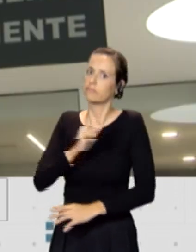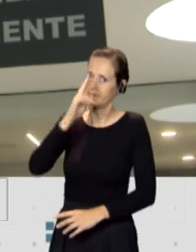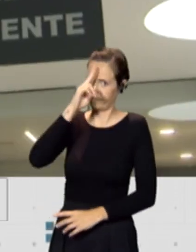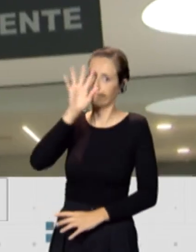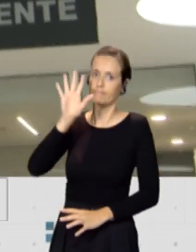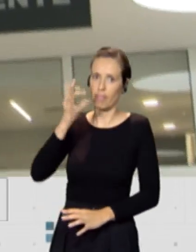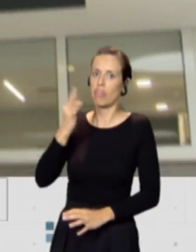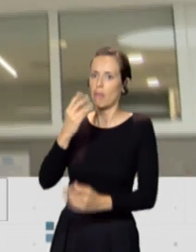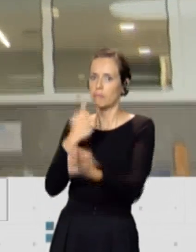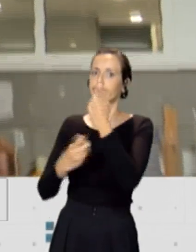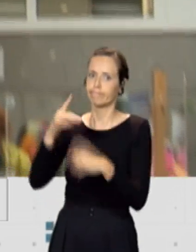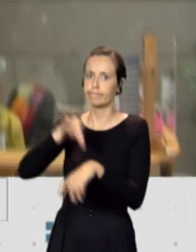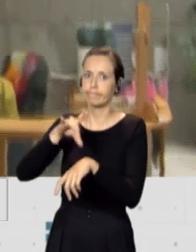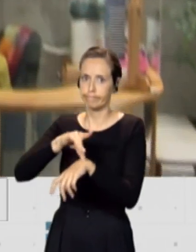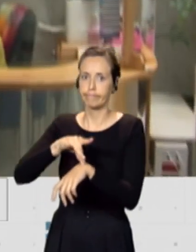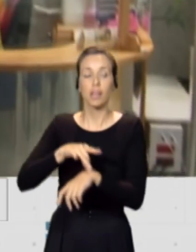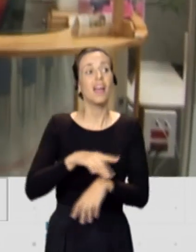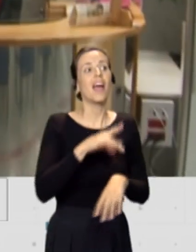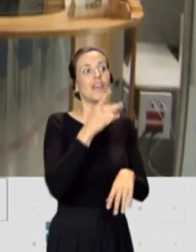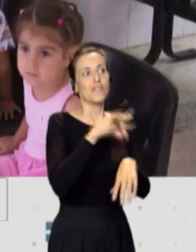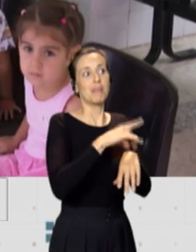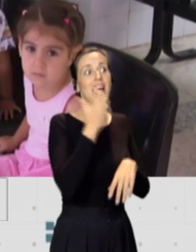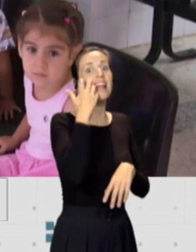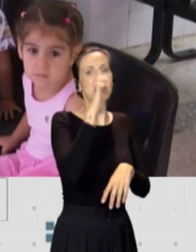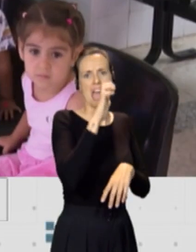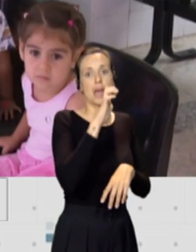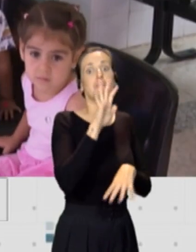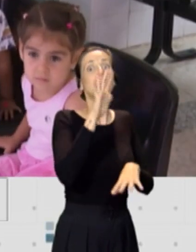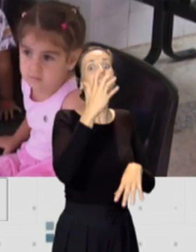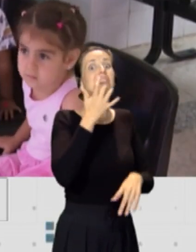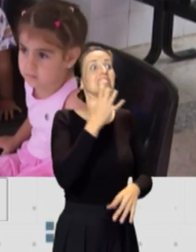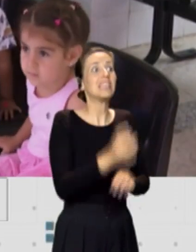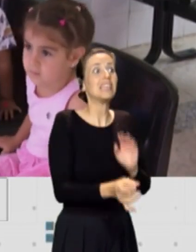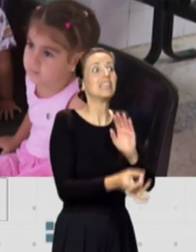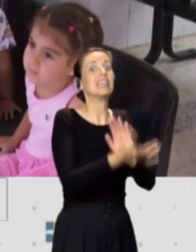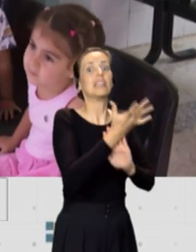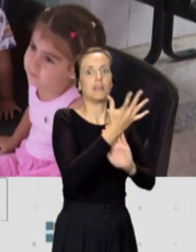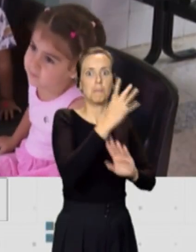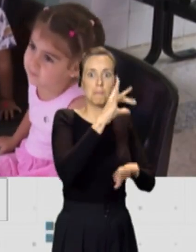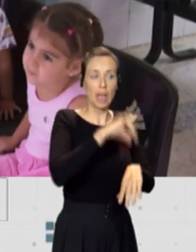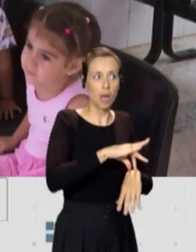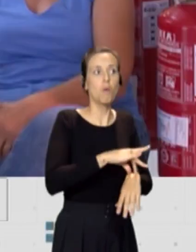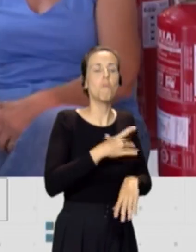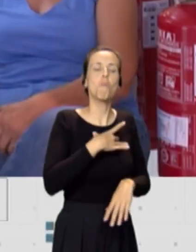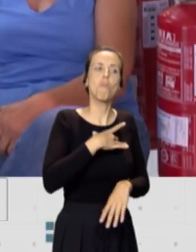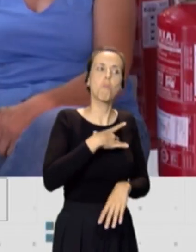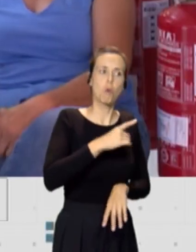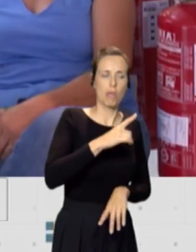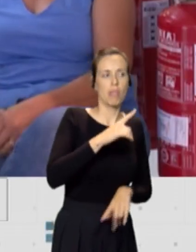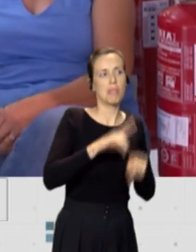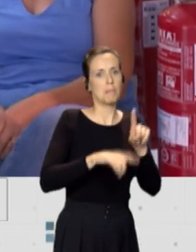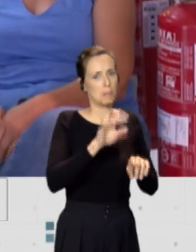enfermedad poco habitual, que es raro que aparezca, pero el problema es que cuando aparece puede causar en un porcentaje más o menos